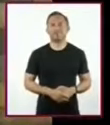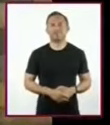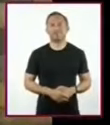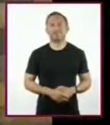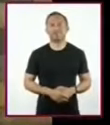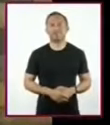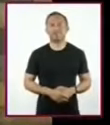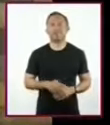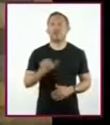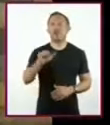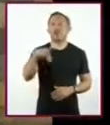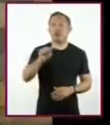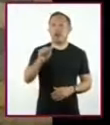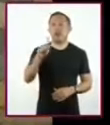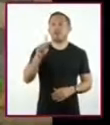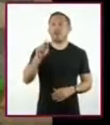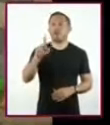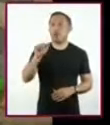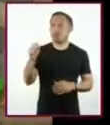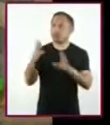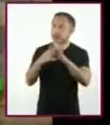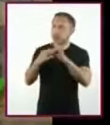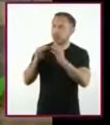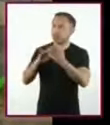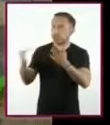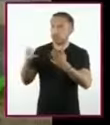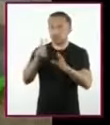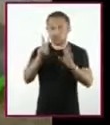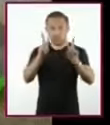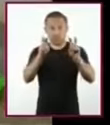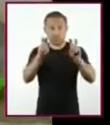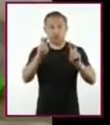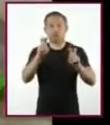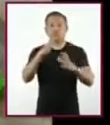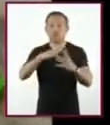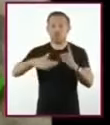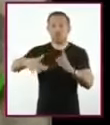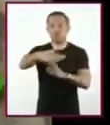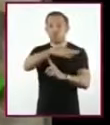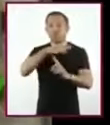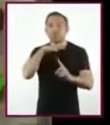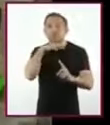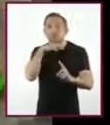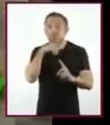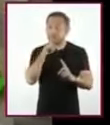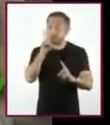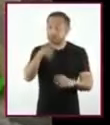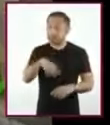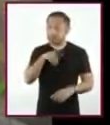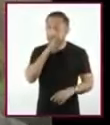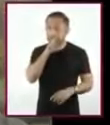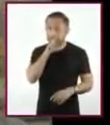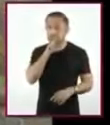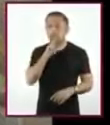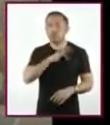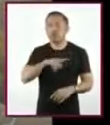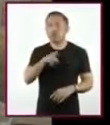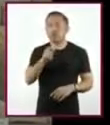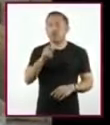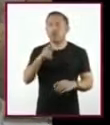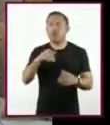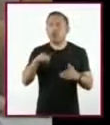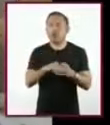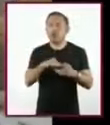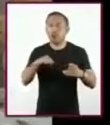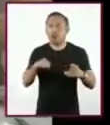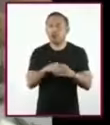Muchas gracias, Ana Paula. Y sí, es bastante preocupante el tema de la contaminación ambiental y cómo nosotros empezamos a inhalar